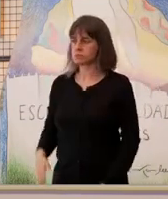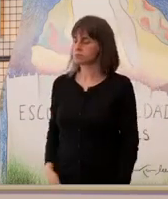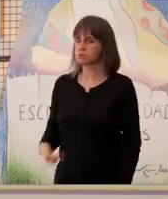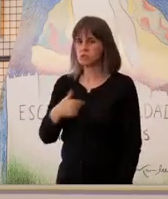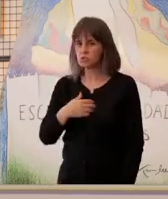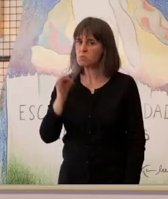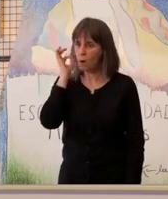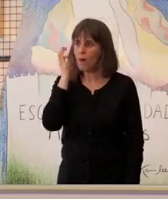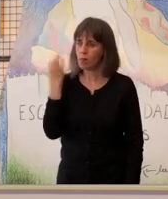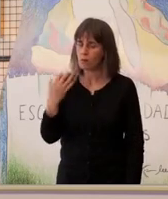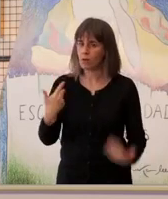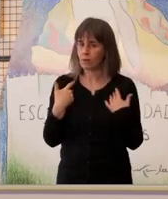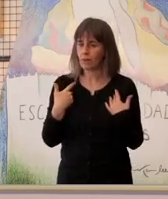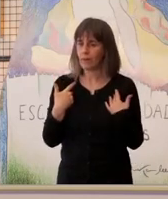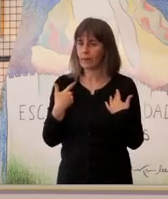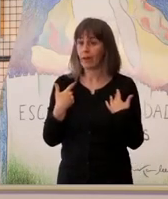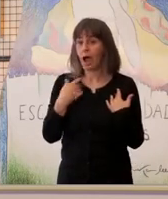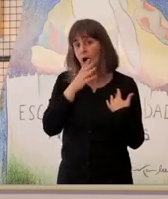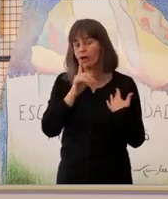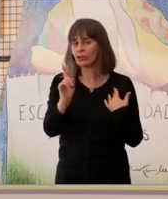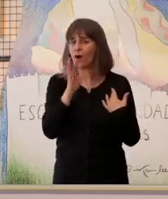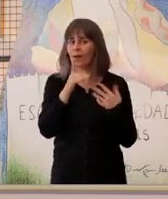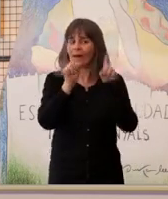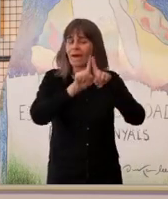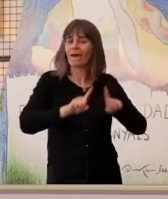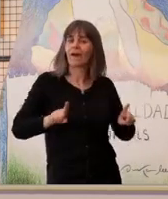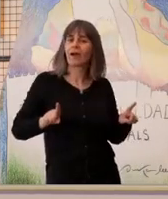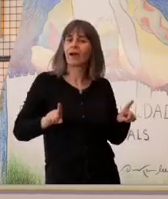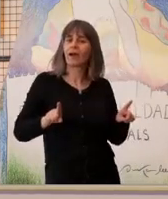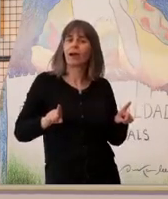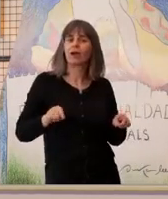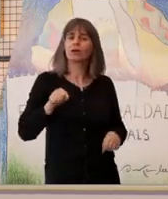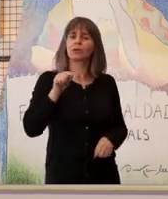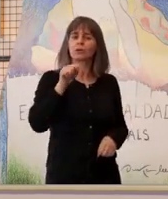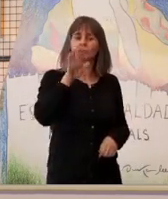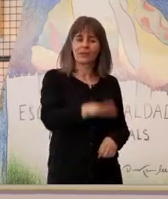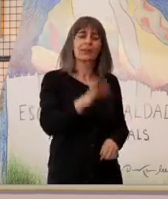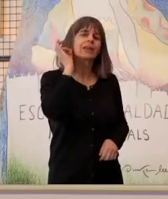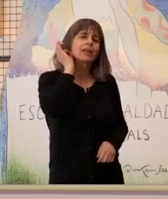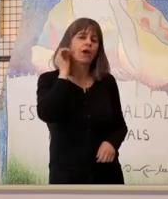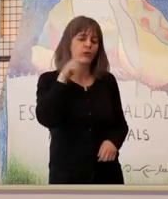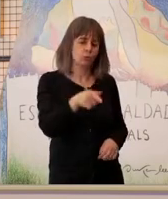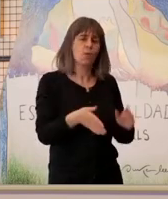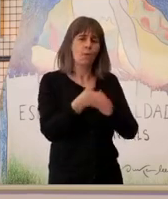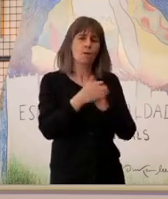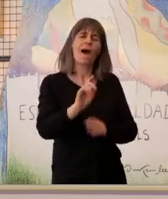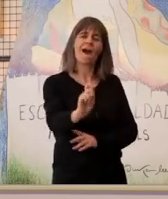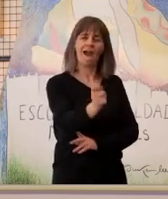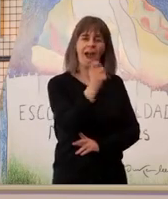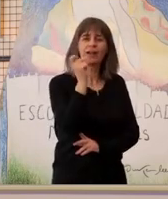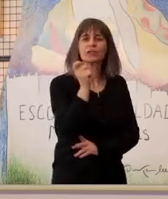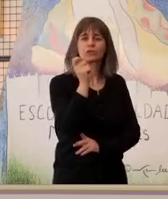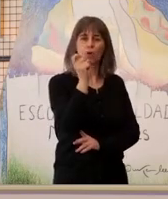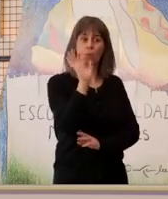alguien me dice oye todo el mundo te hará caso tendrás éxito serás si eres